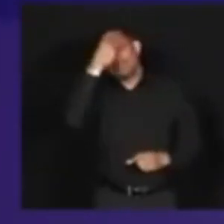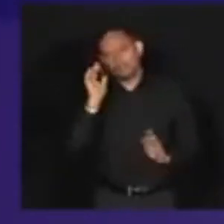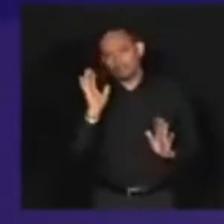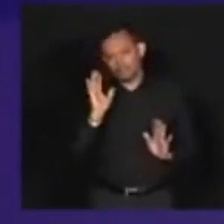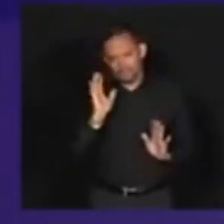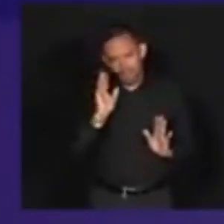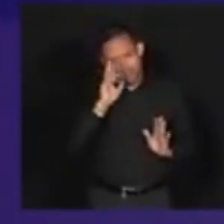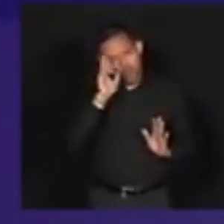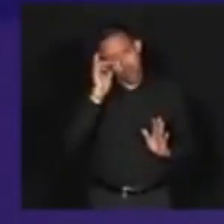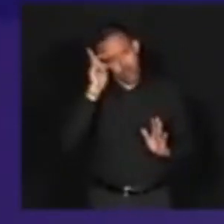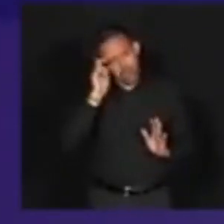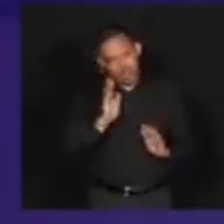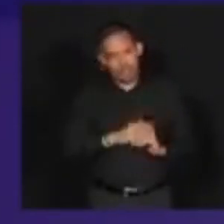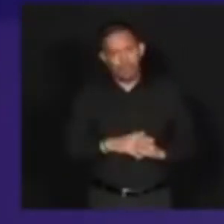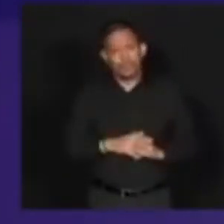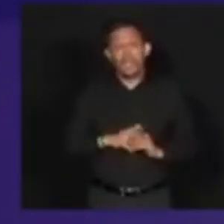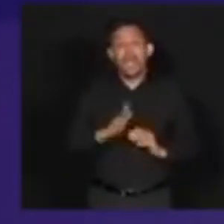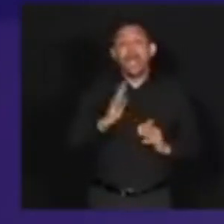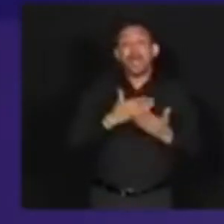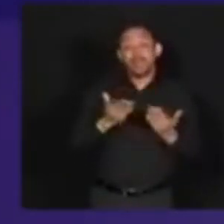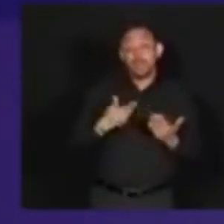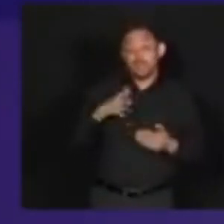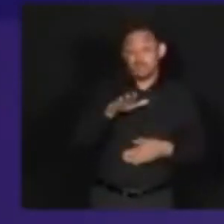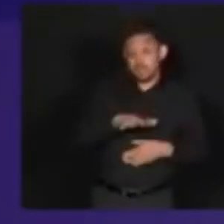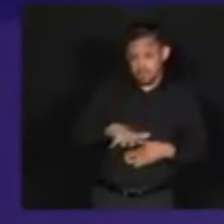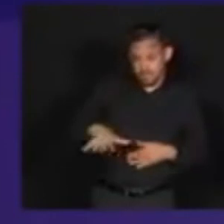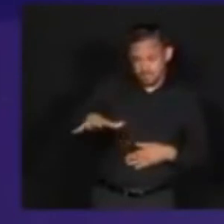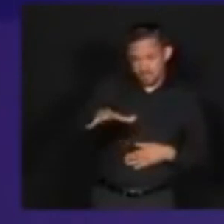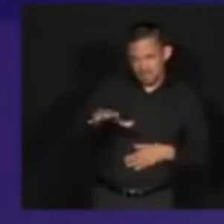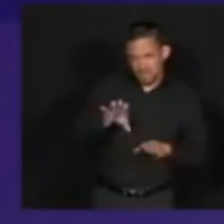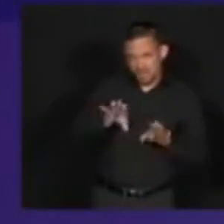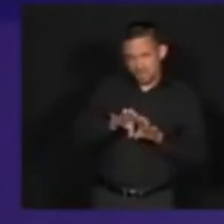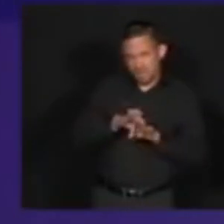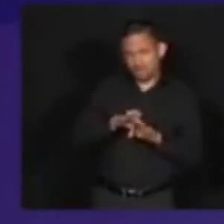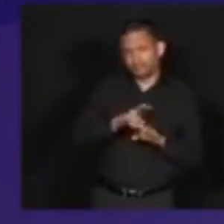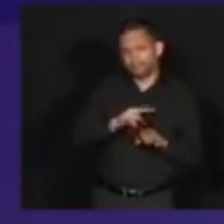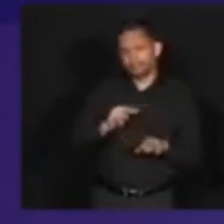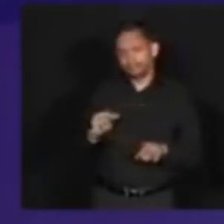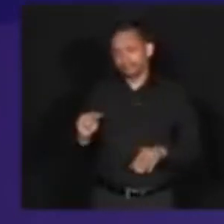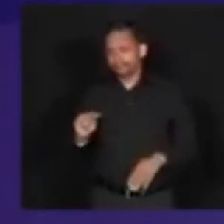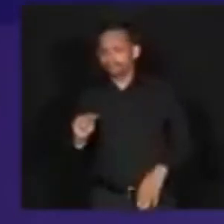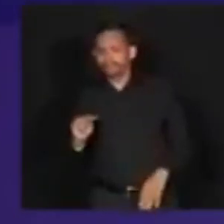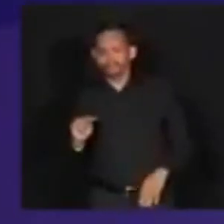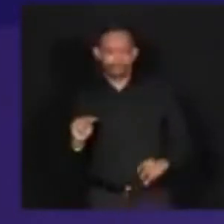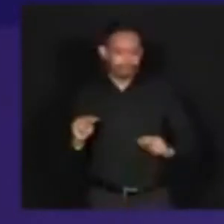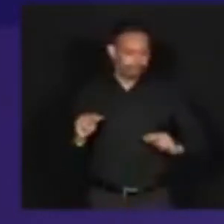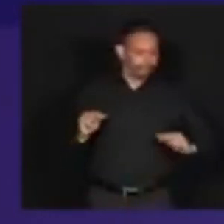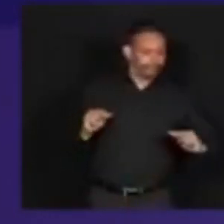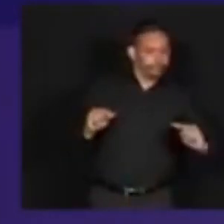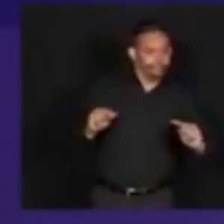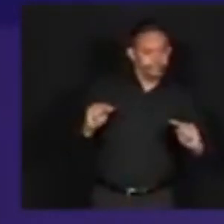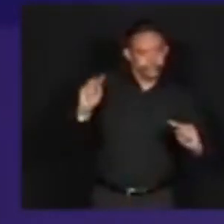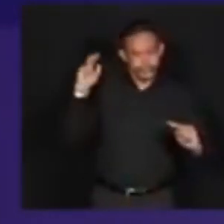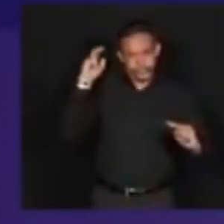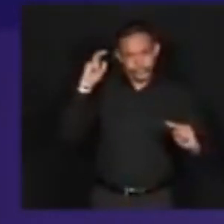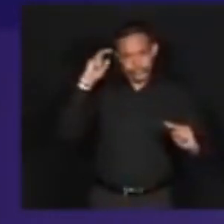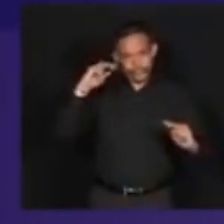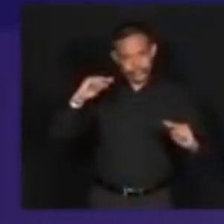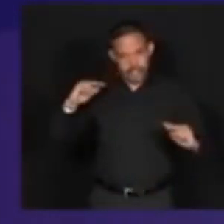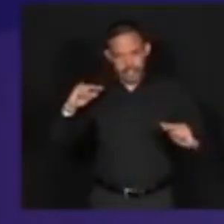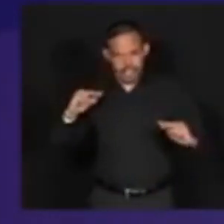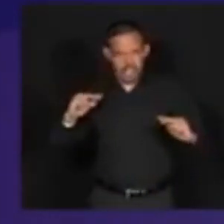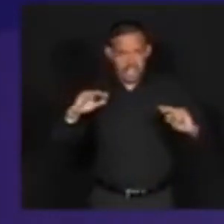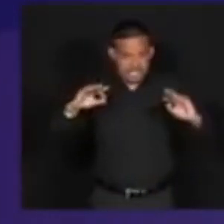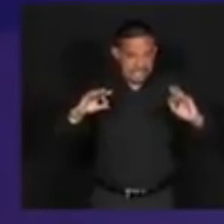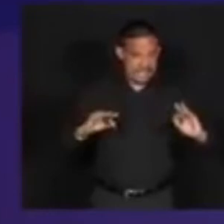y la comunidad, tenemos que ver que desde la perspectiva tanto psicosocial y lógica y la ética comprometida con la